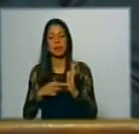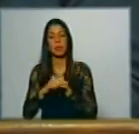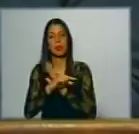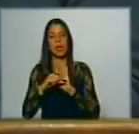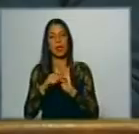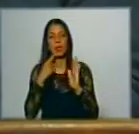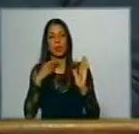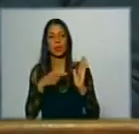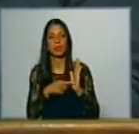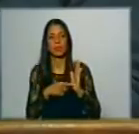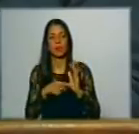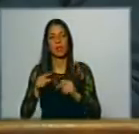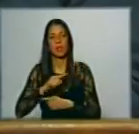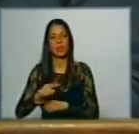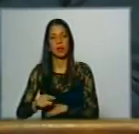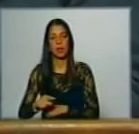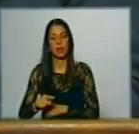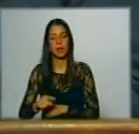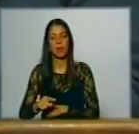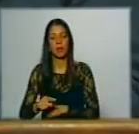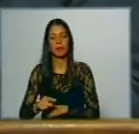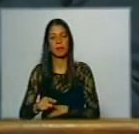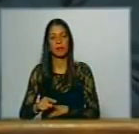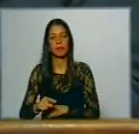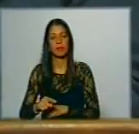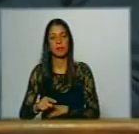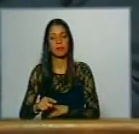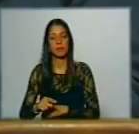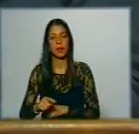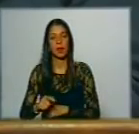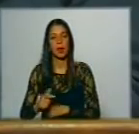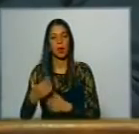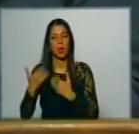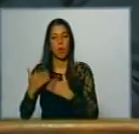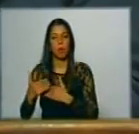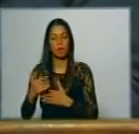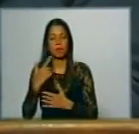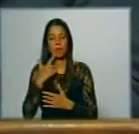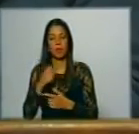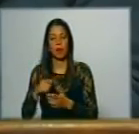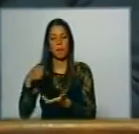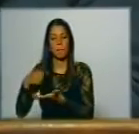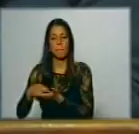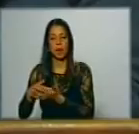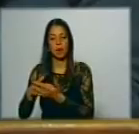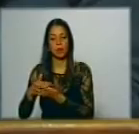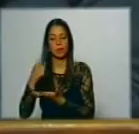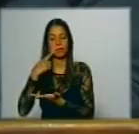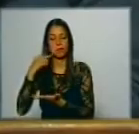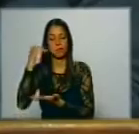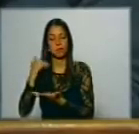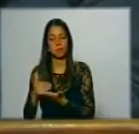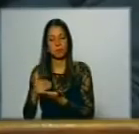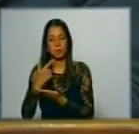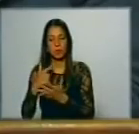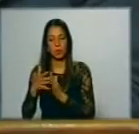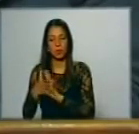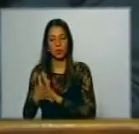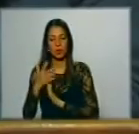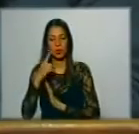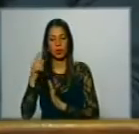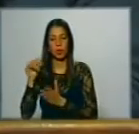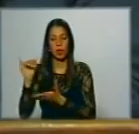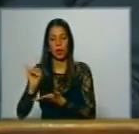artículo, se debe compensar y disminuir del monto del pago lo correspondiente a